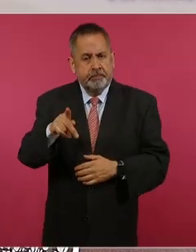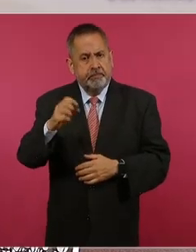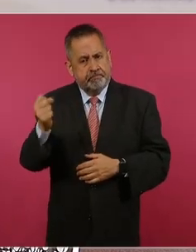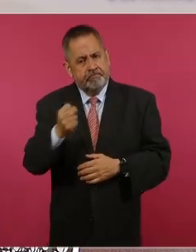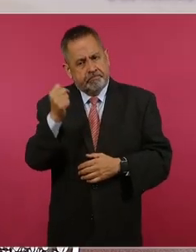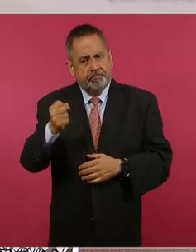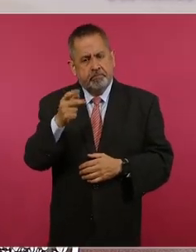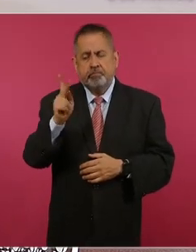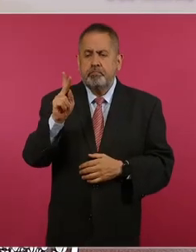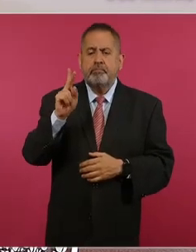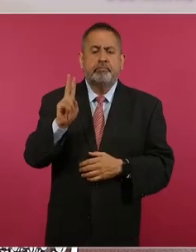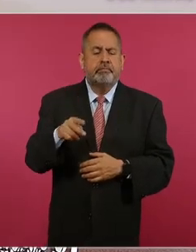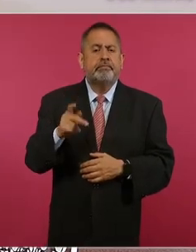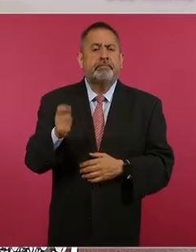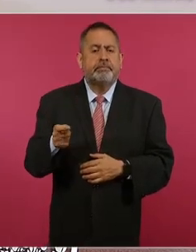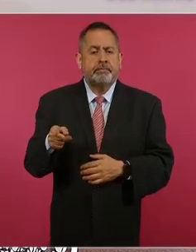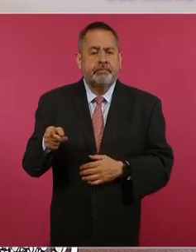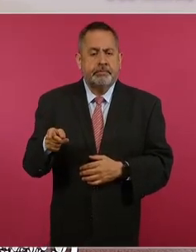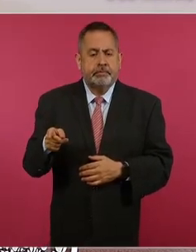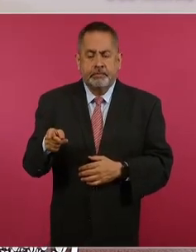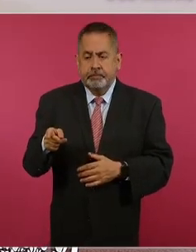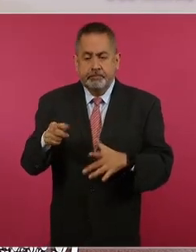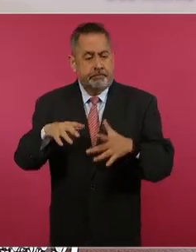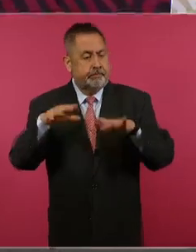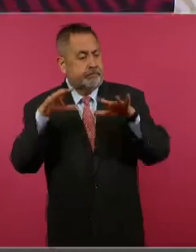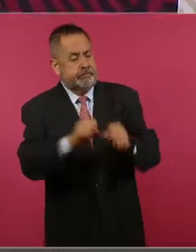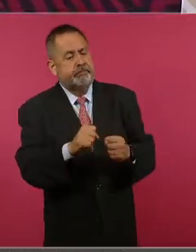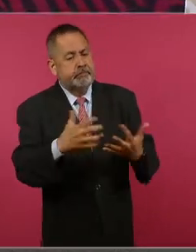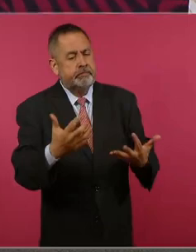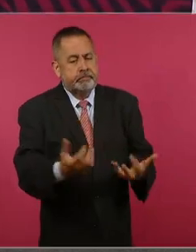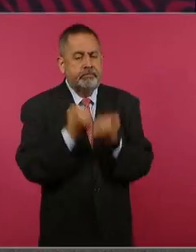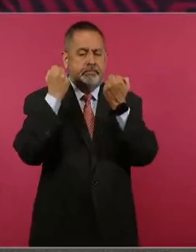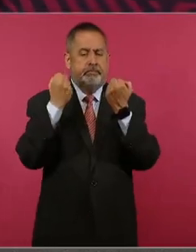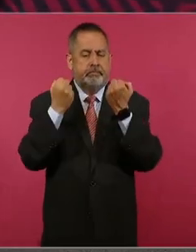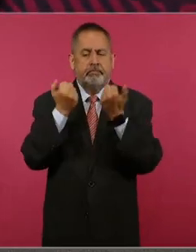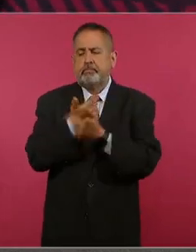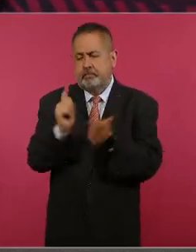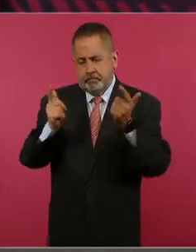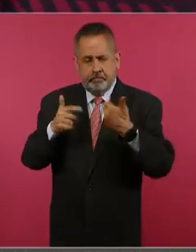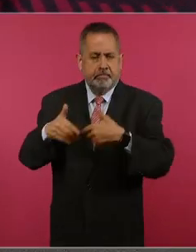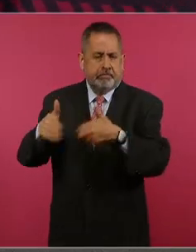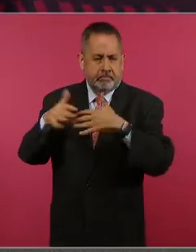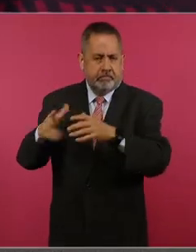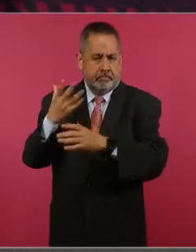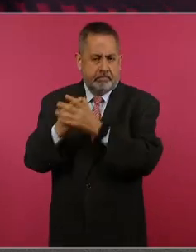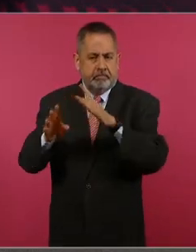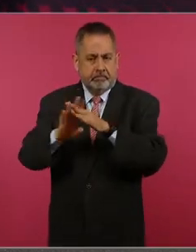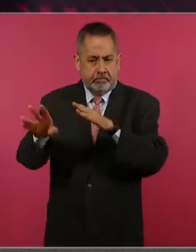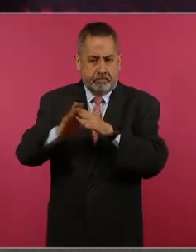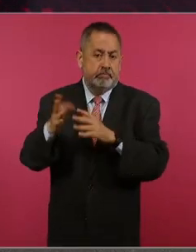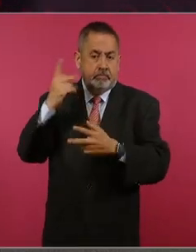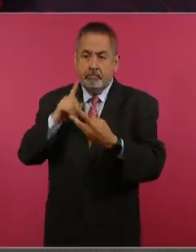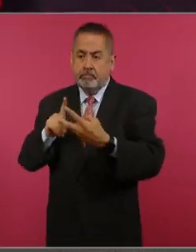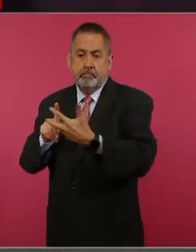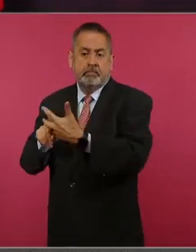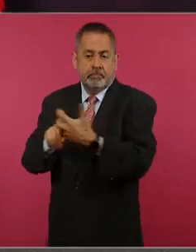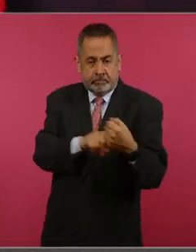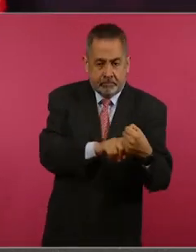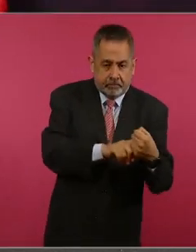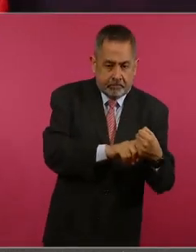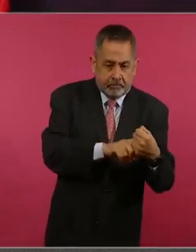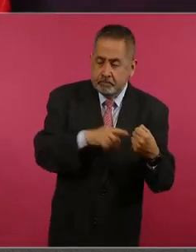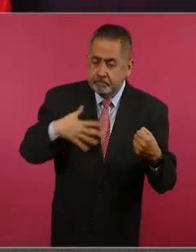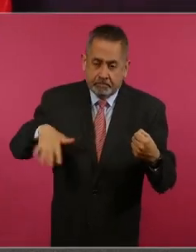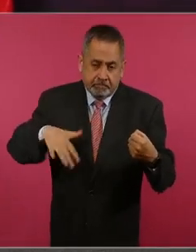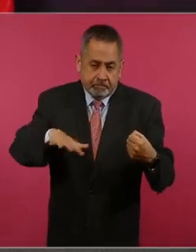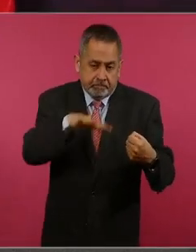Afortunadamente se han liberado a migrantes secuestrados.